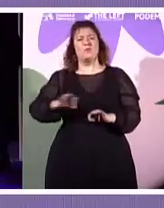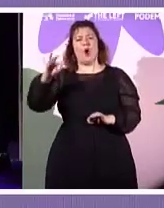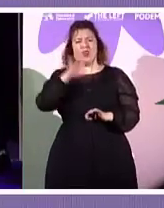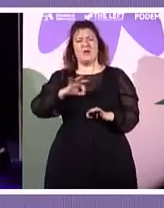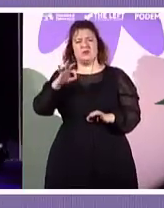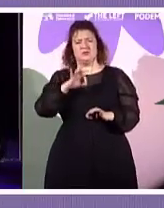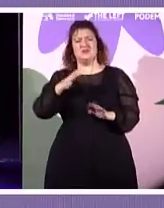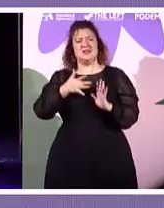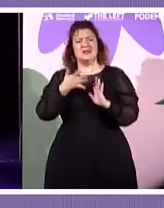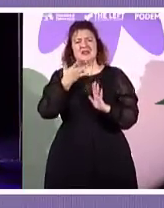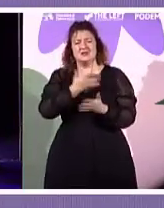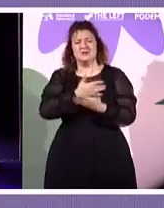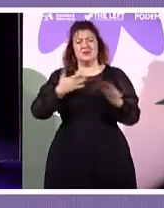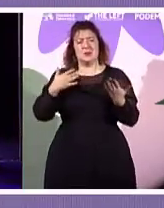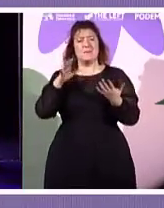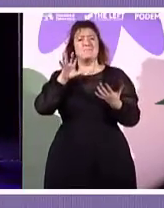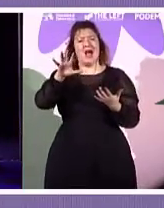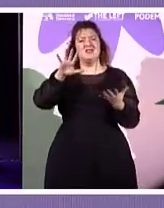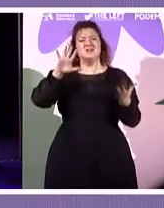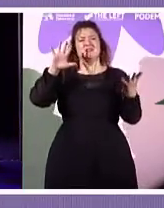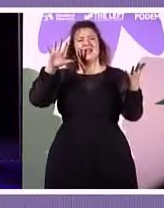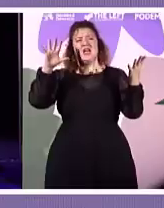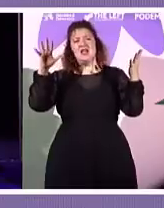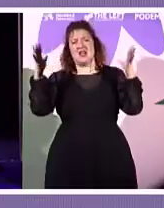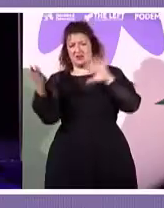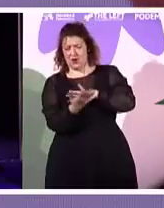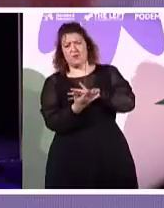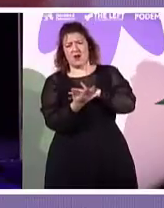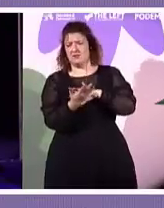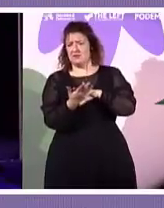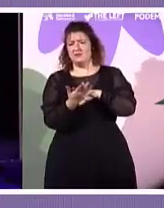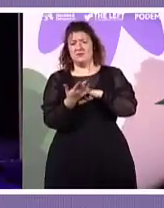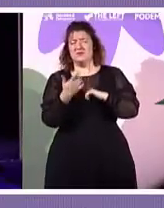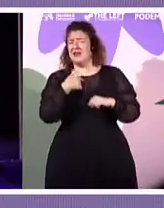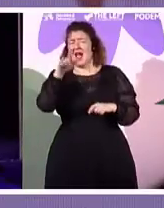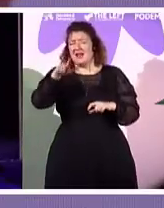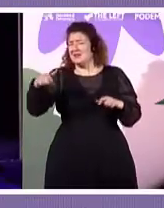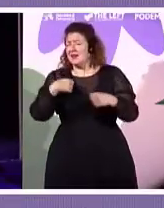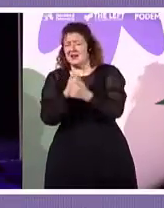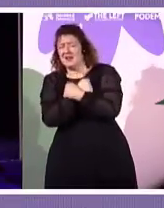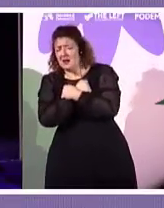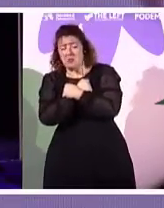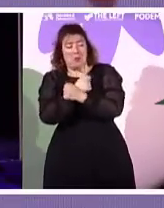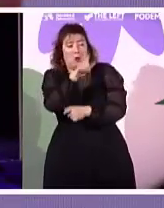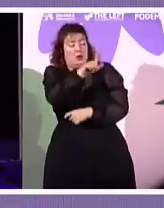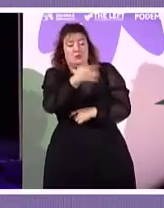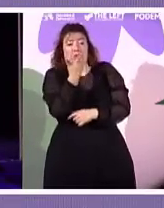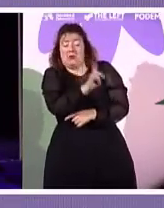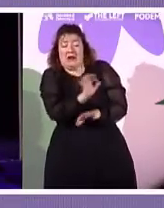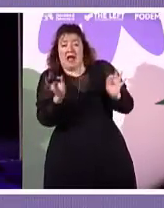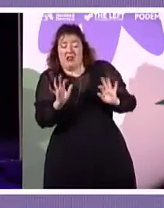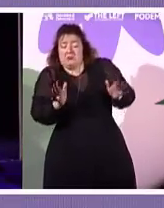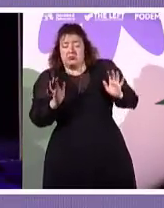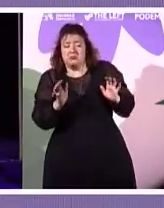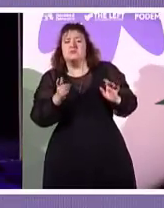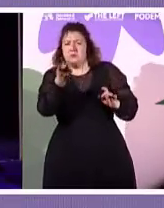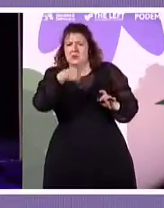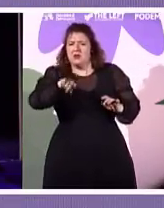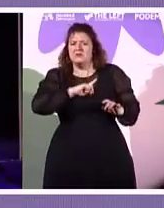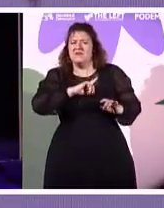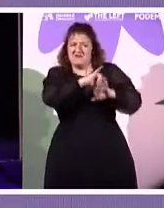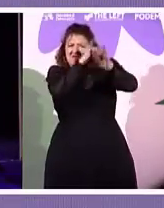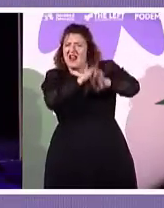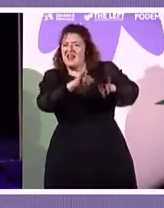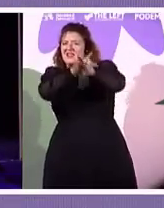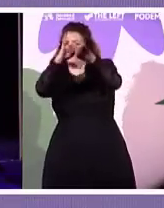que transforma nuestro país para que todo el mundo la gente que más queremos y también la que no conocemos De nada pueda ser feliz